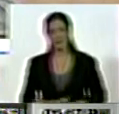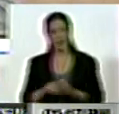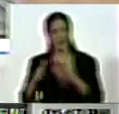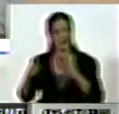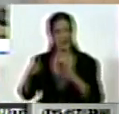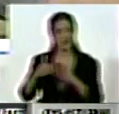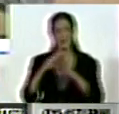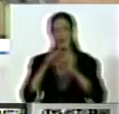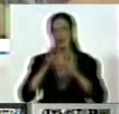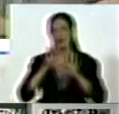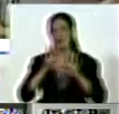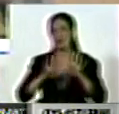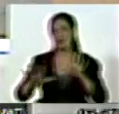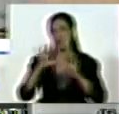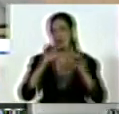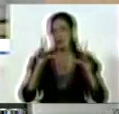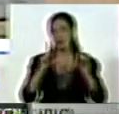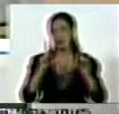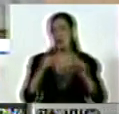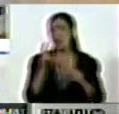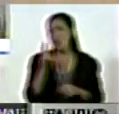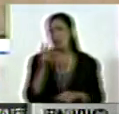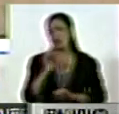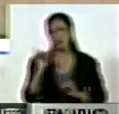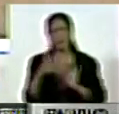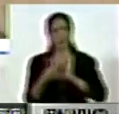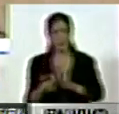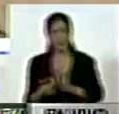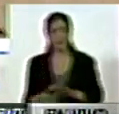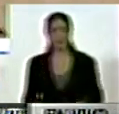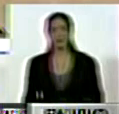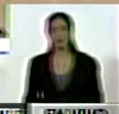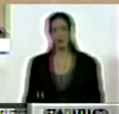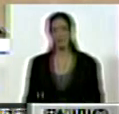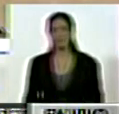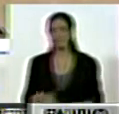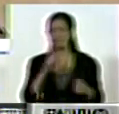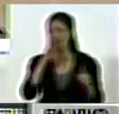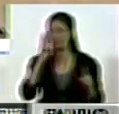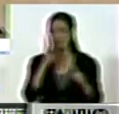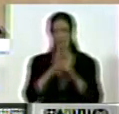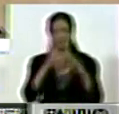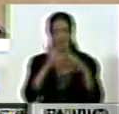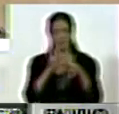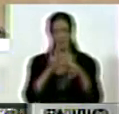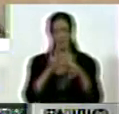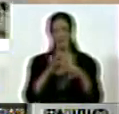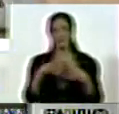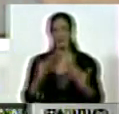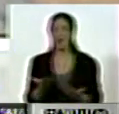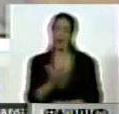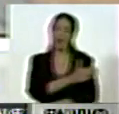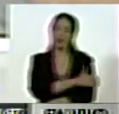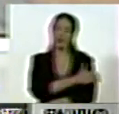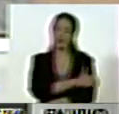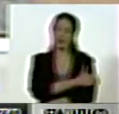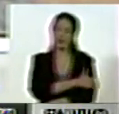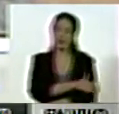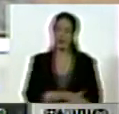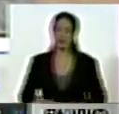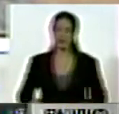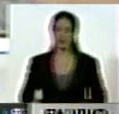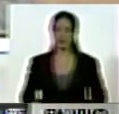agresiones mediáticas, una de ellas la acabamos de demostrar, está directamente vinculada a la oposición apátrida.